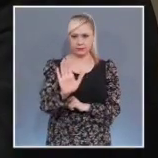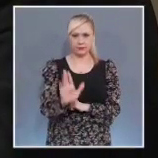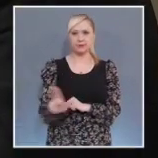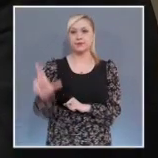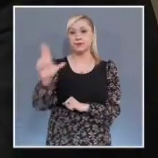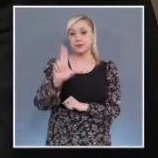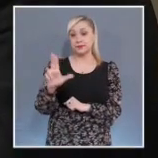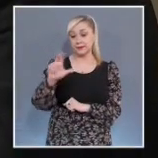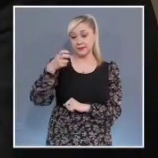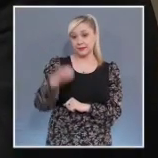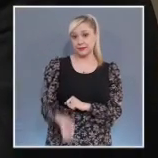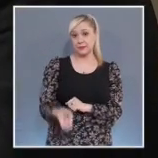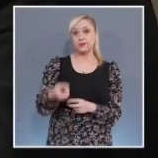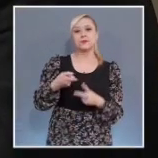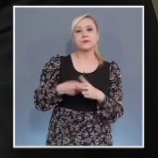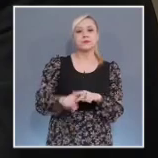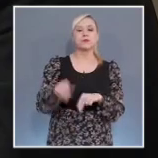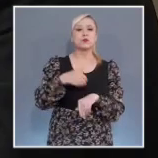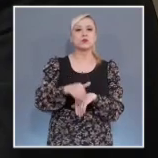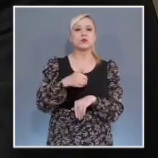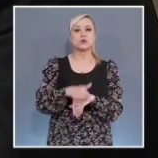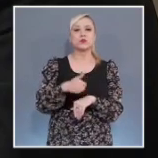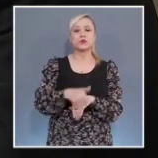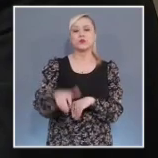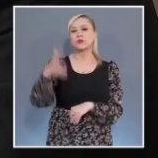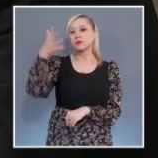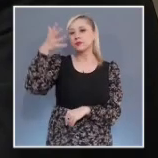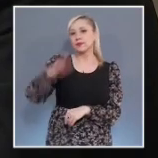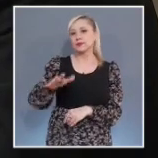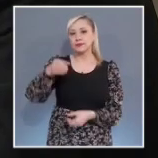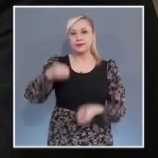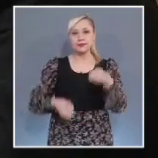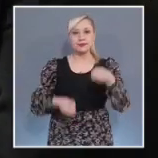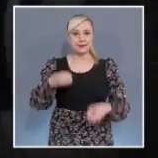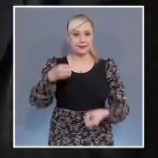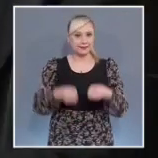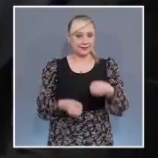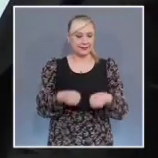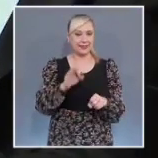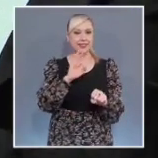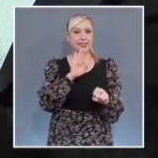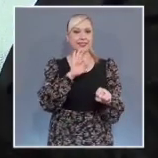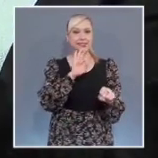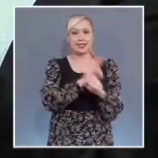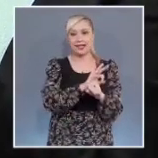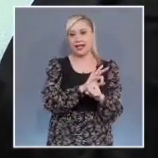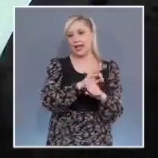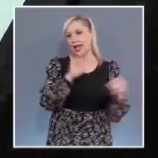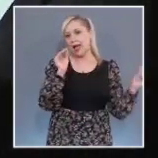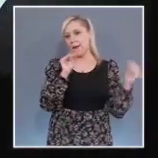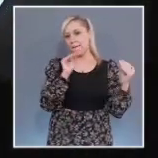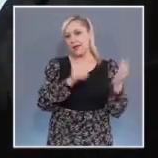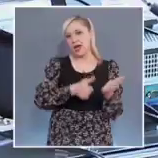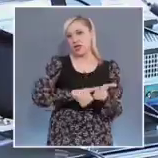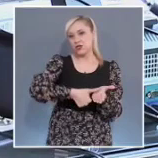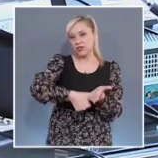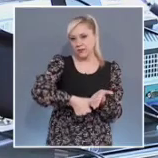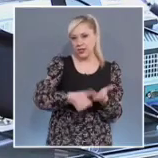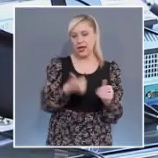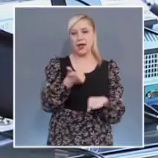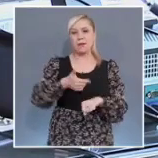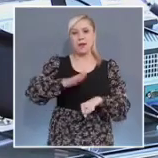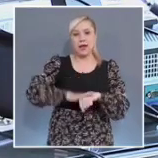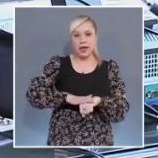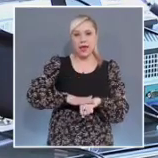Juzgado 10º de Distrito en materia de amparo civil, administrativa y de trabajo y juicios federales en el estado de Puebla,